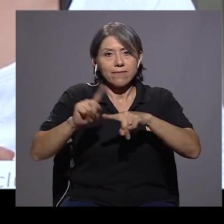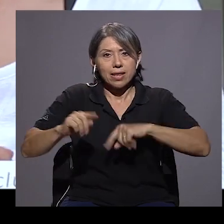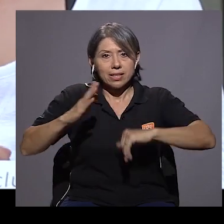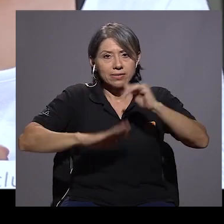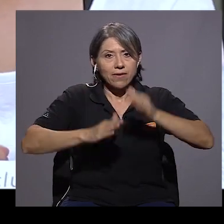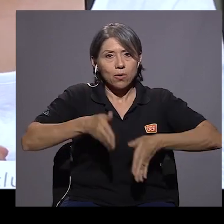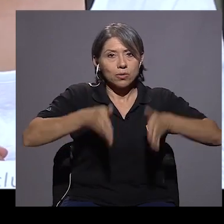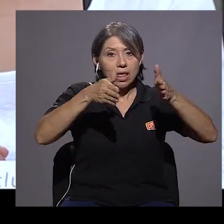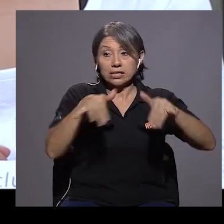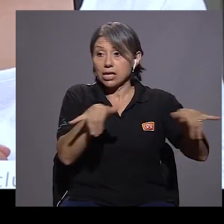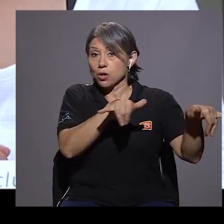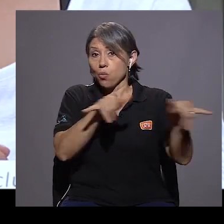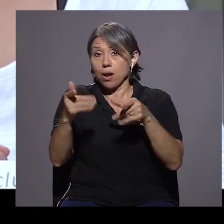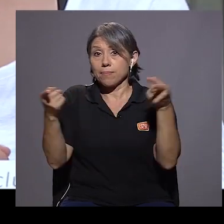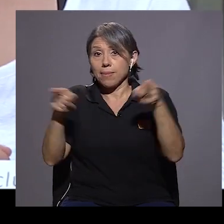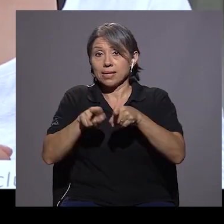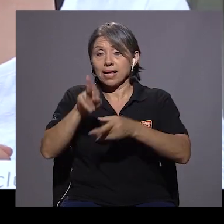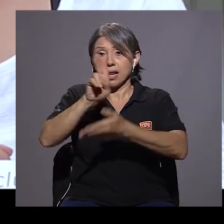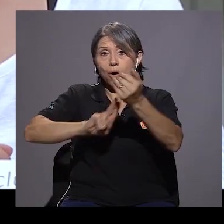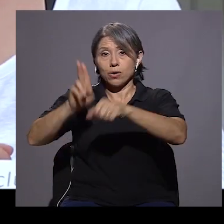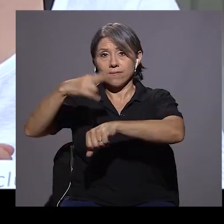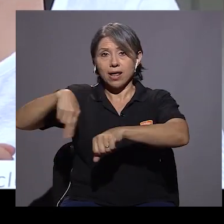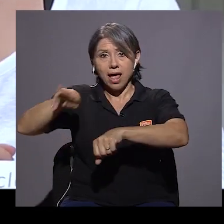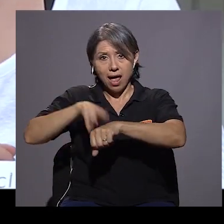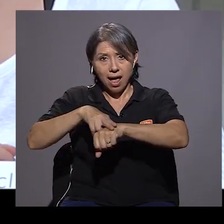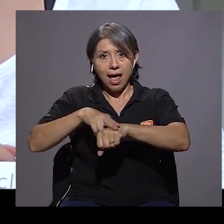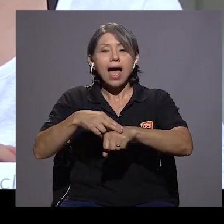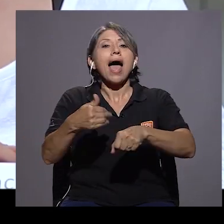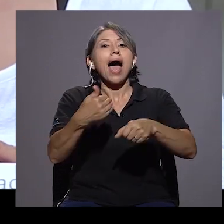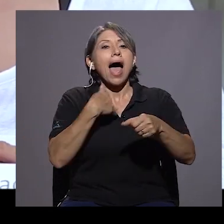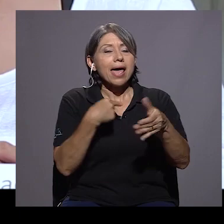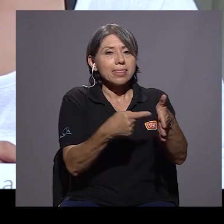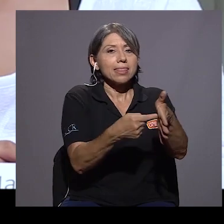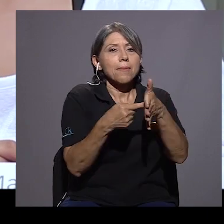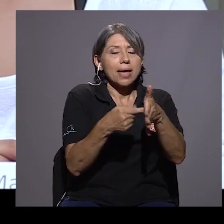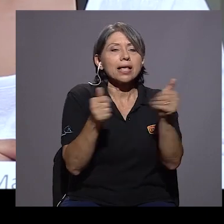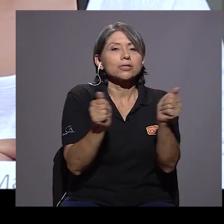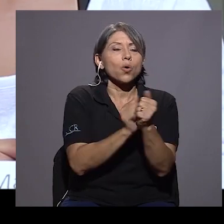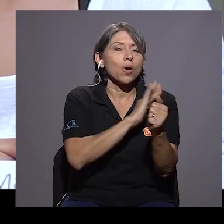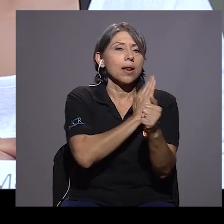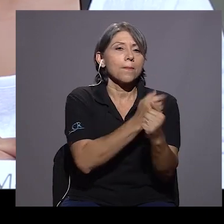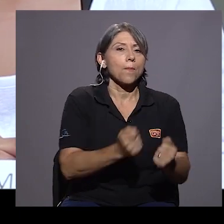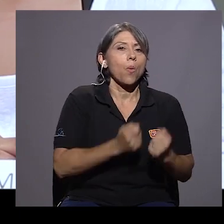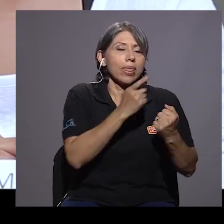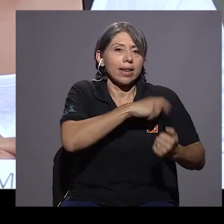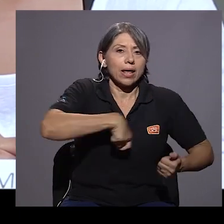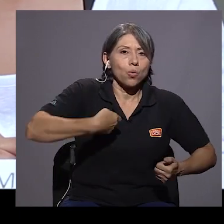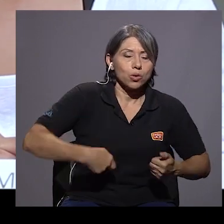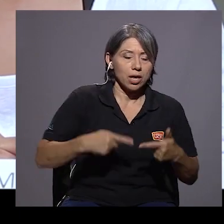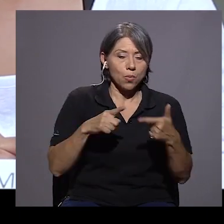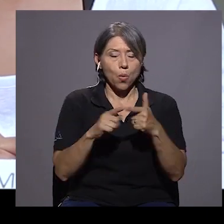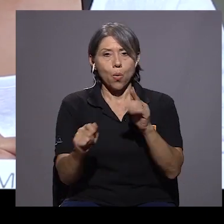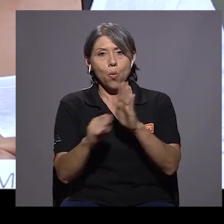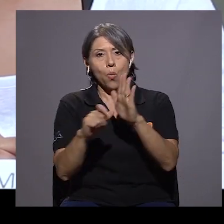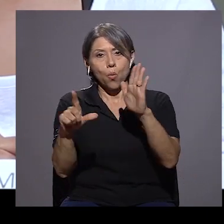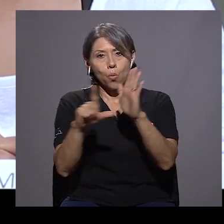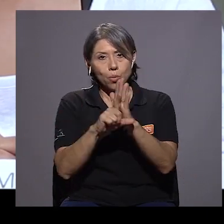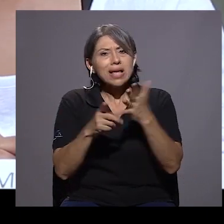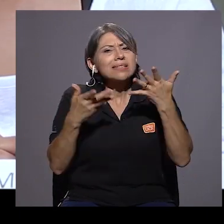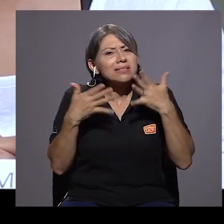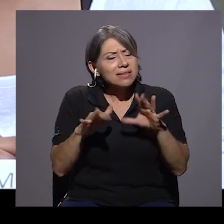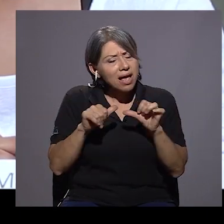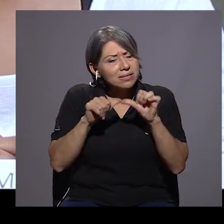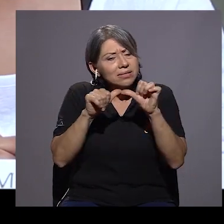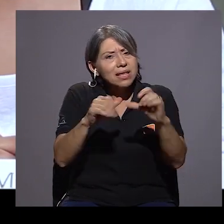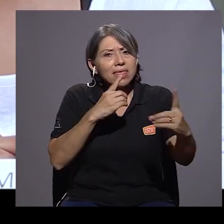las diferentes facultades y demás, lo mismo en la UNA, hay demandas con el Poder Ejecutivo, con el Poder